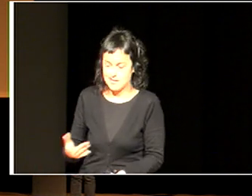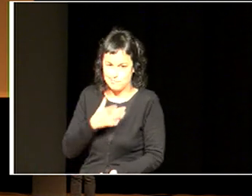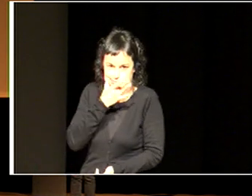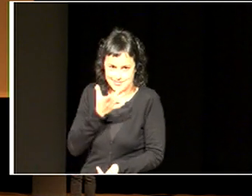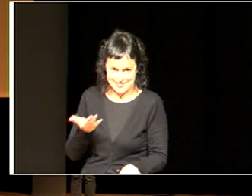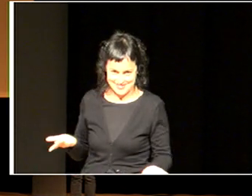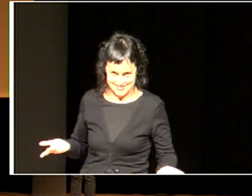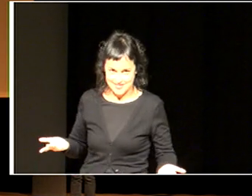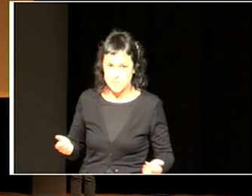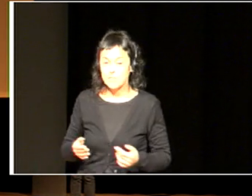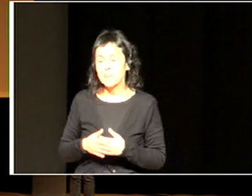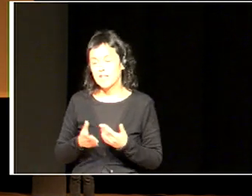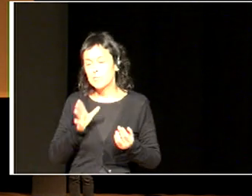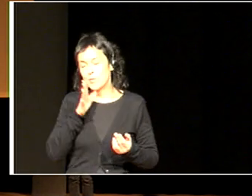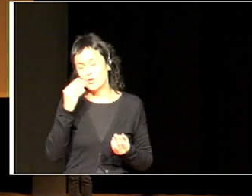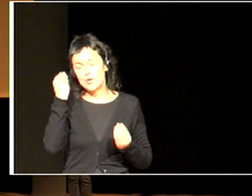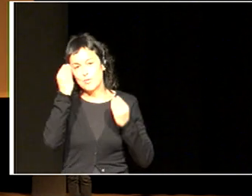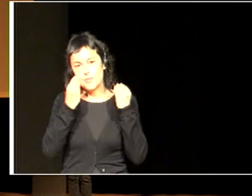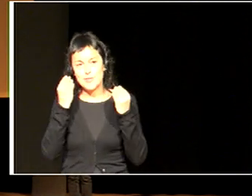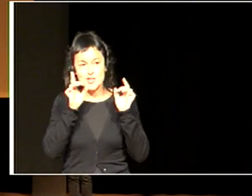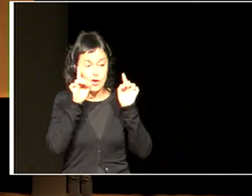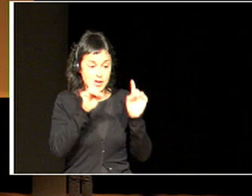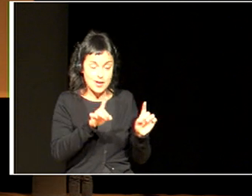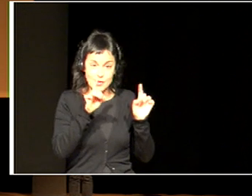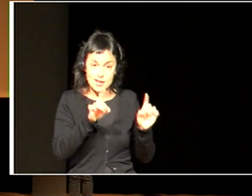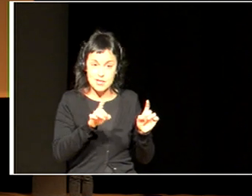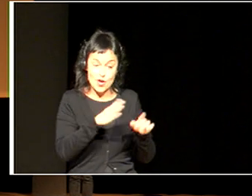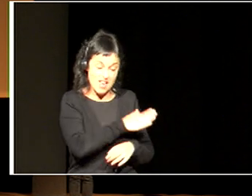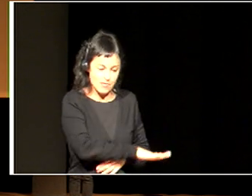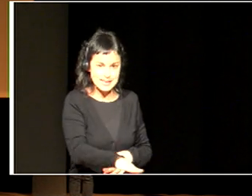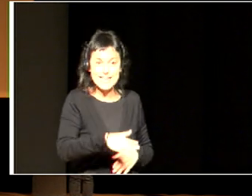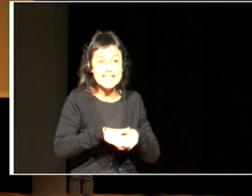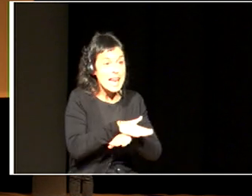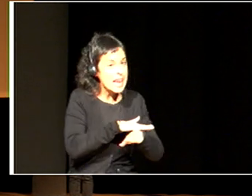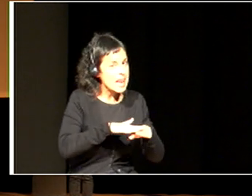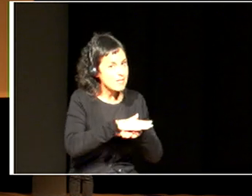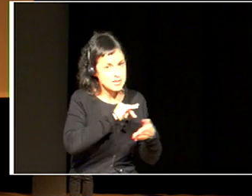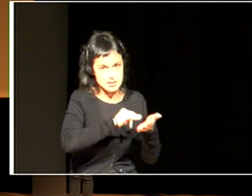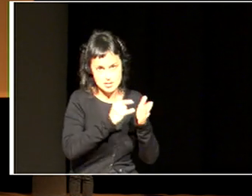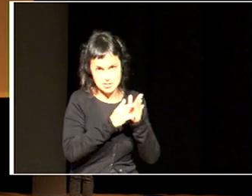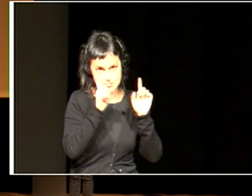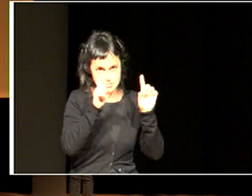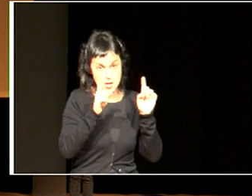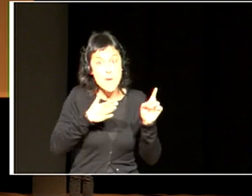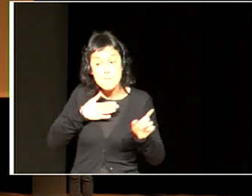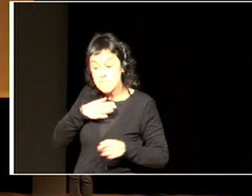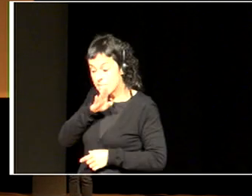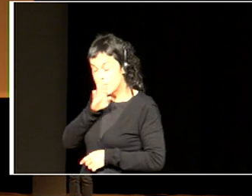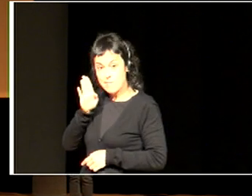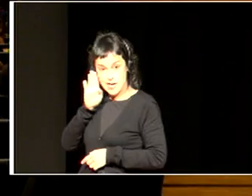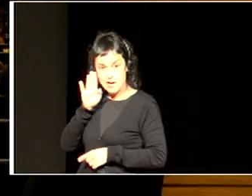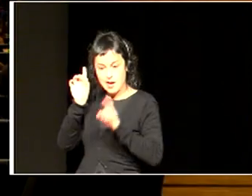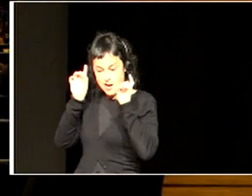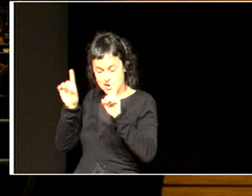por eso creo que la educación infantil es realmente la base del sistema educativo de hecho mi madre era maestra de educación infantil